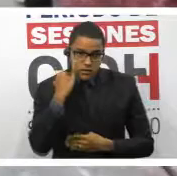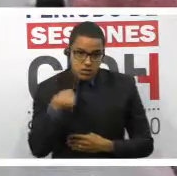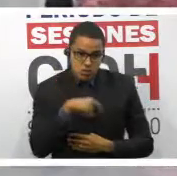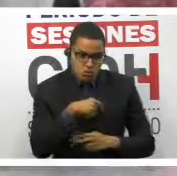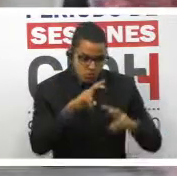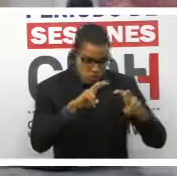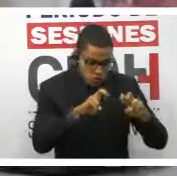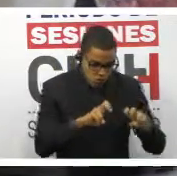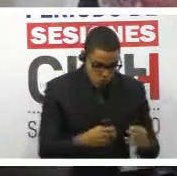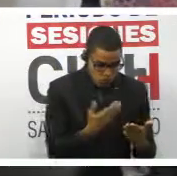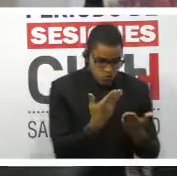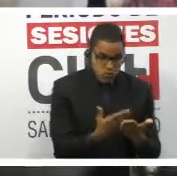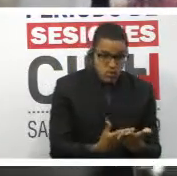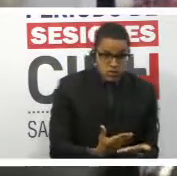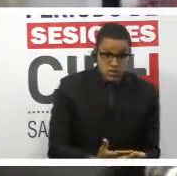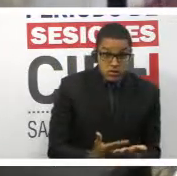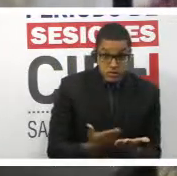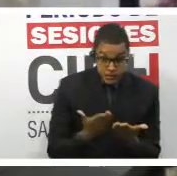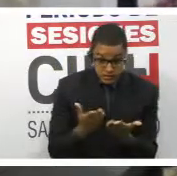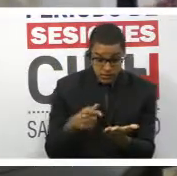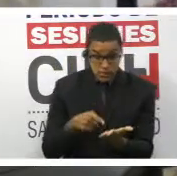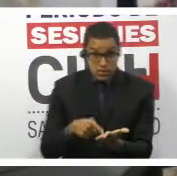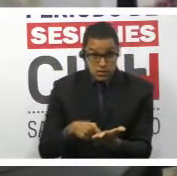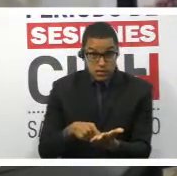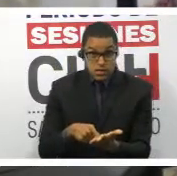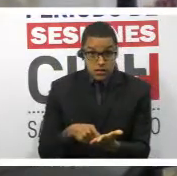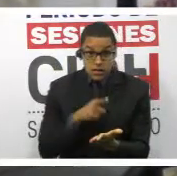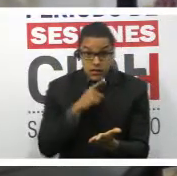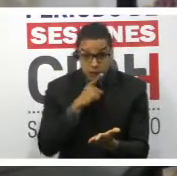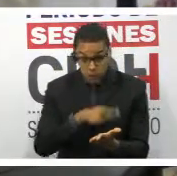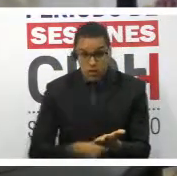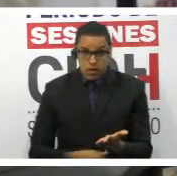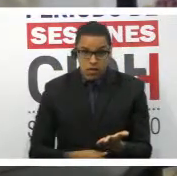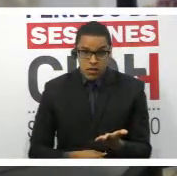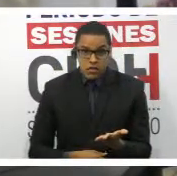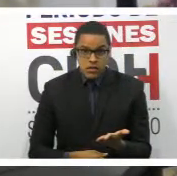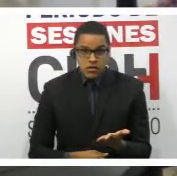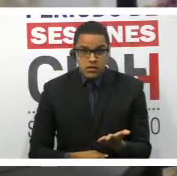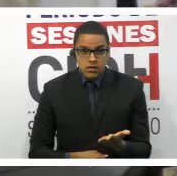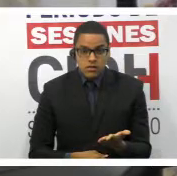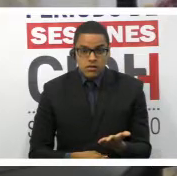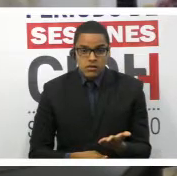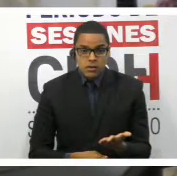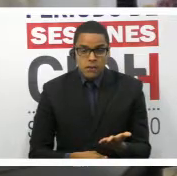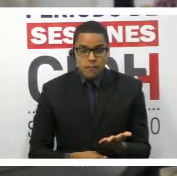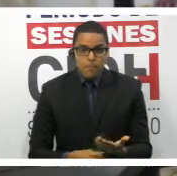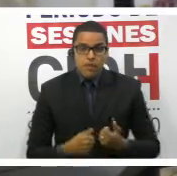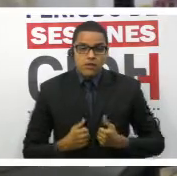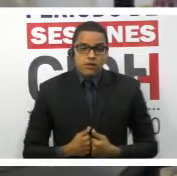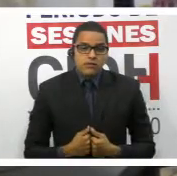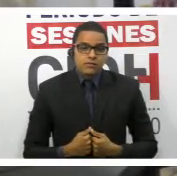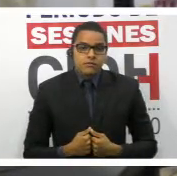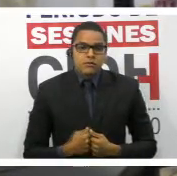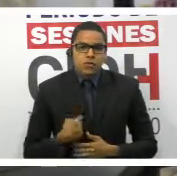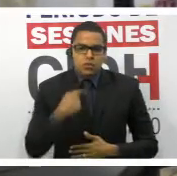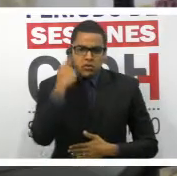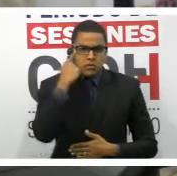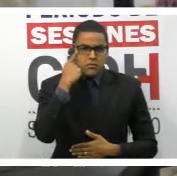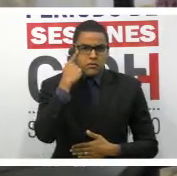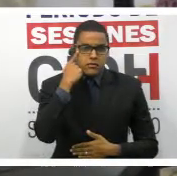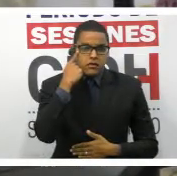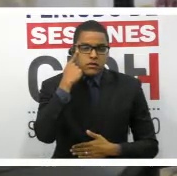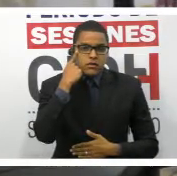hechos que hemos narrado con relación a diferentes tipos de violaciones pienso que en